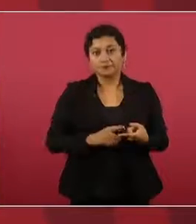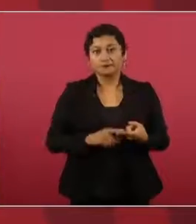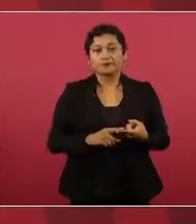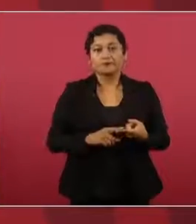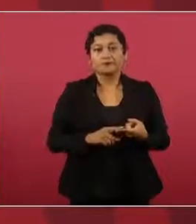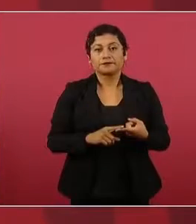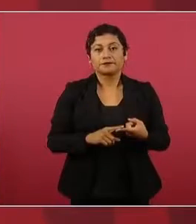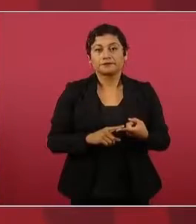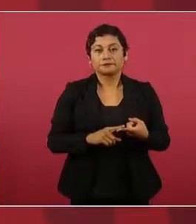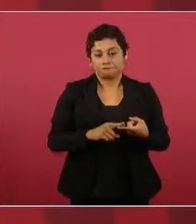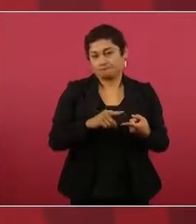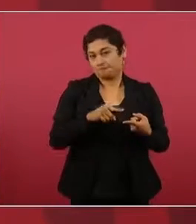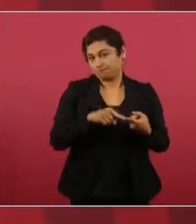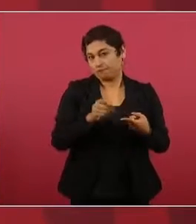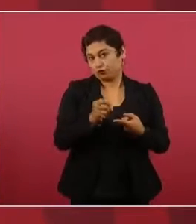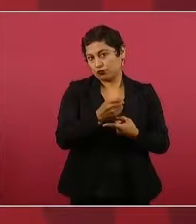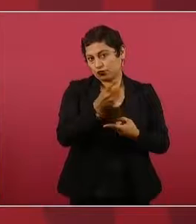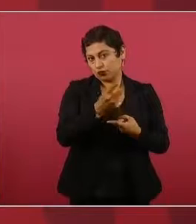factor.